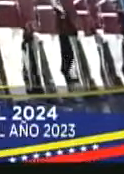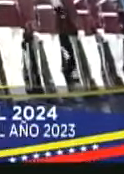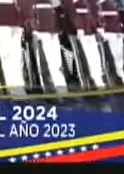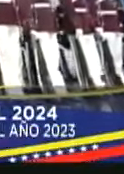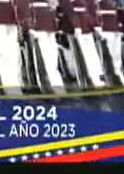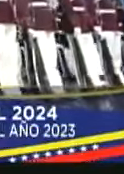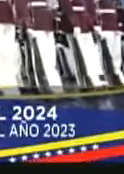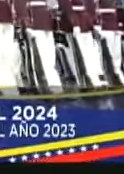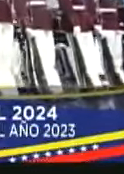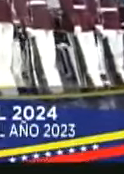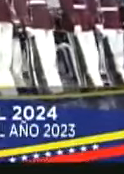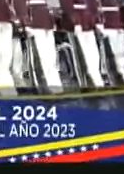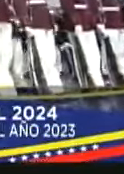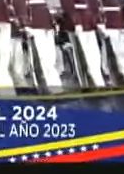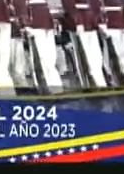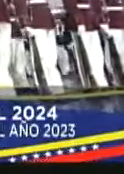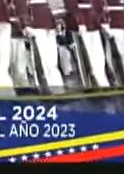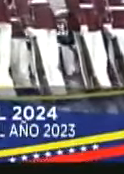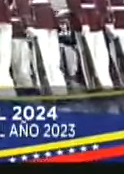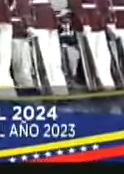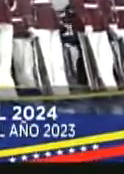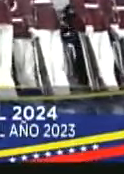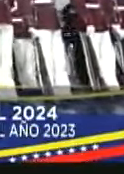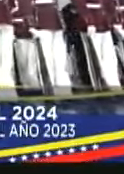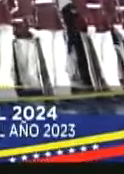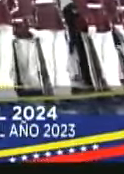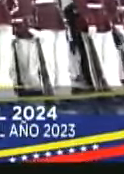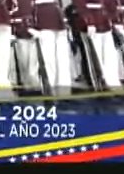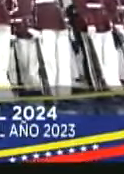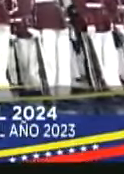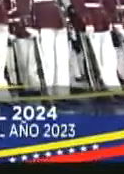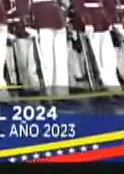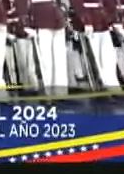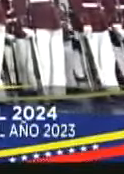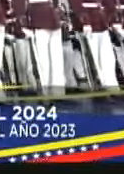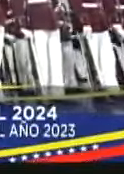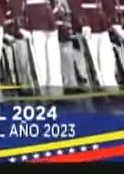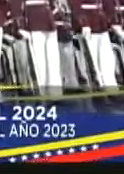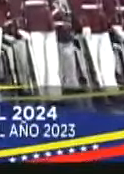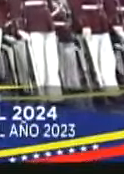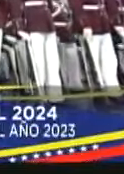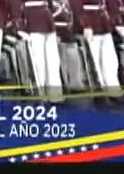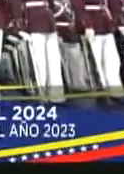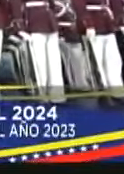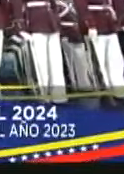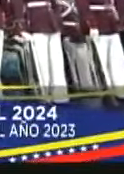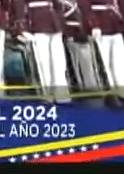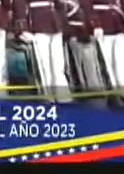año 2023 y apertura de las actividades judiciales del año